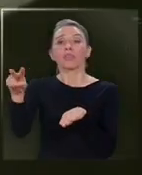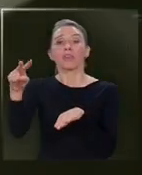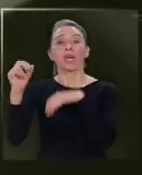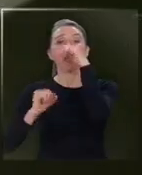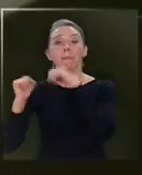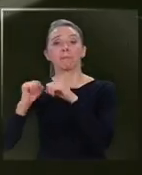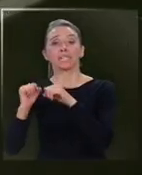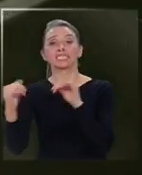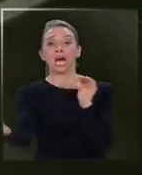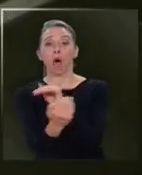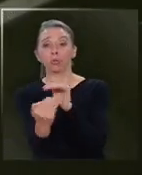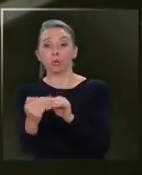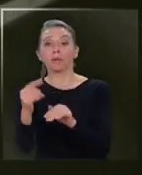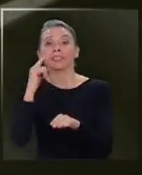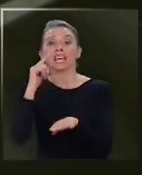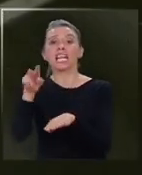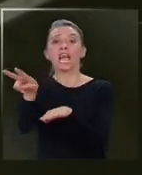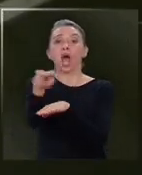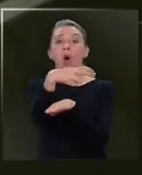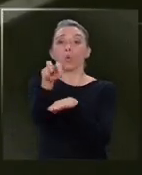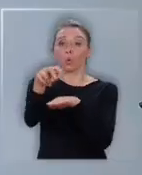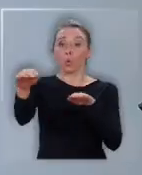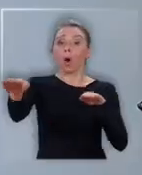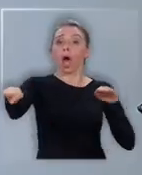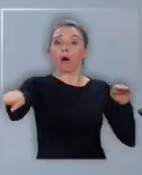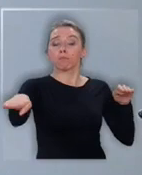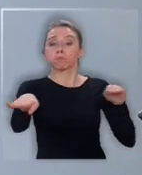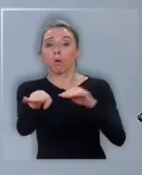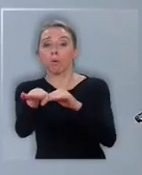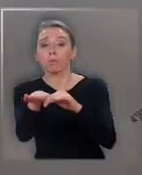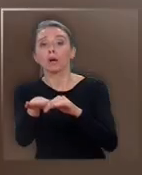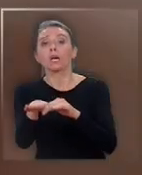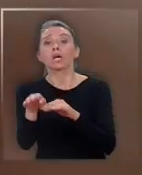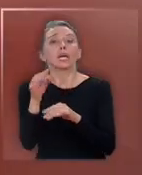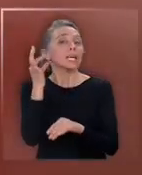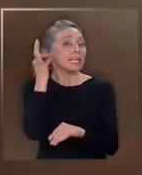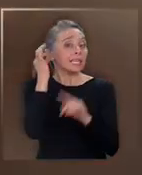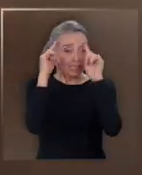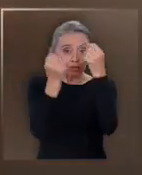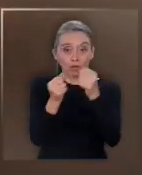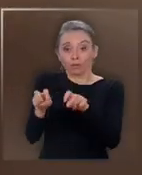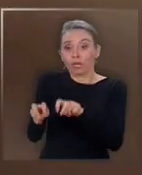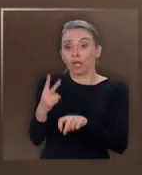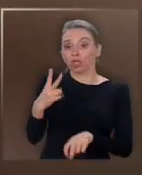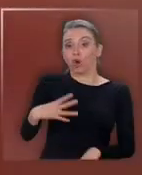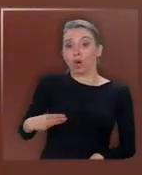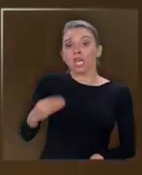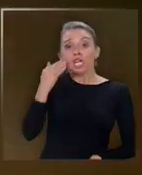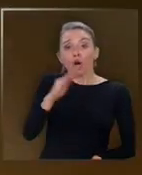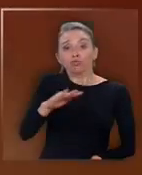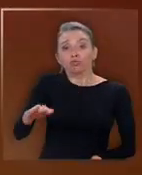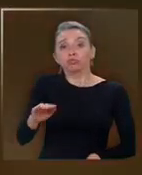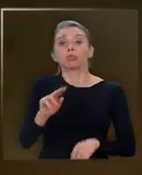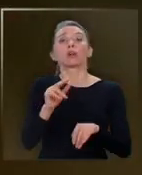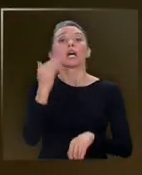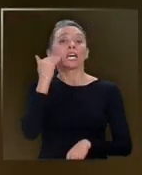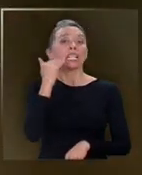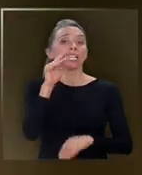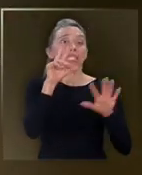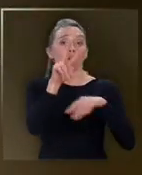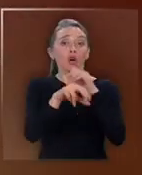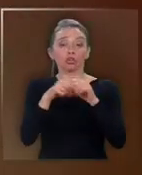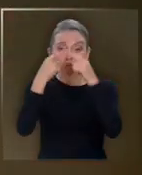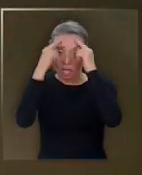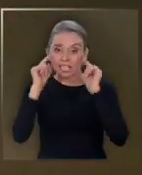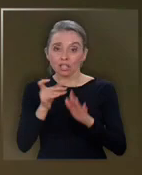autopistas. Lamentablemente también iba acompañada por sus dos hijas pequeñas, una menor de 8 años que se encuentra gravemente y fue trasladada en